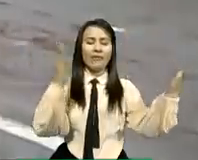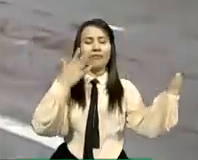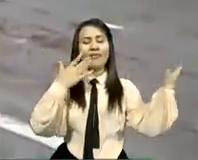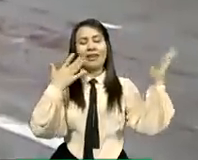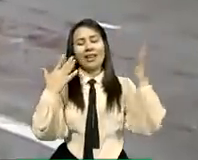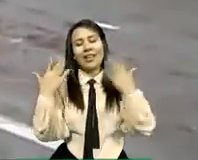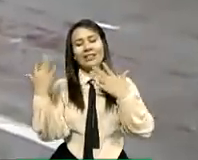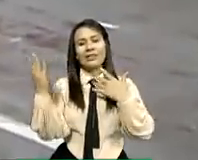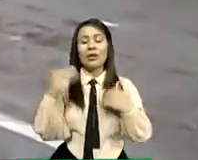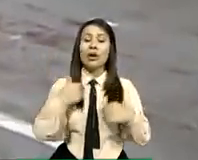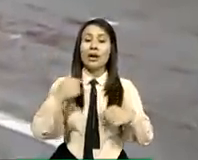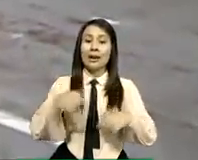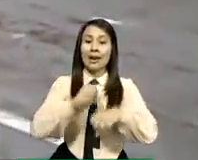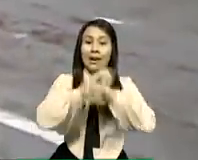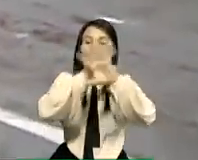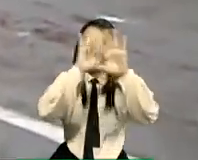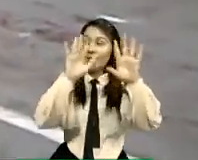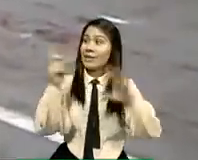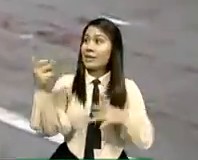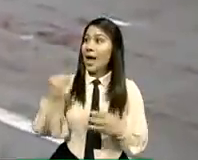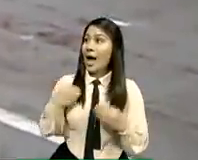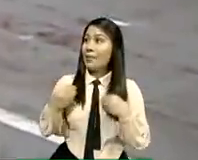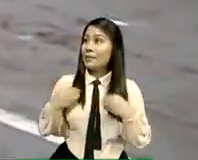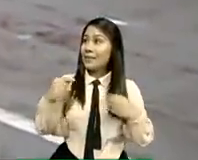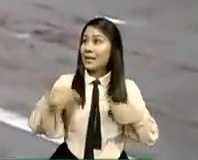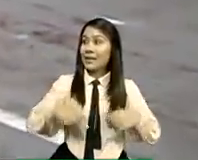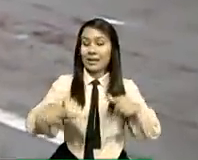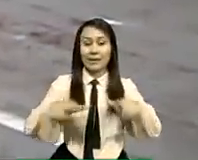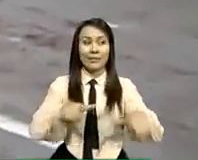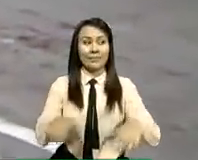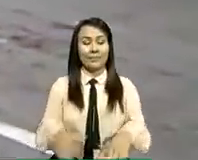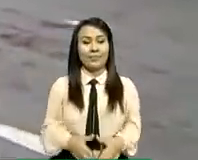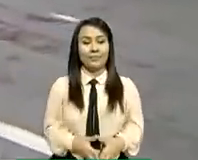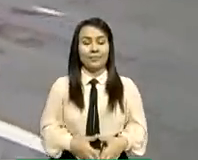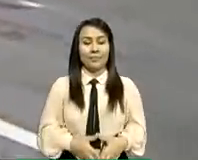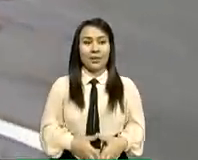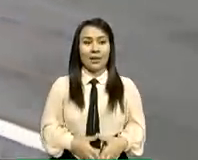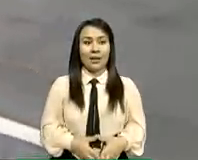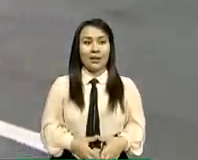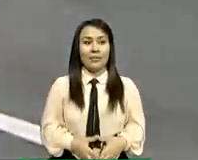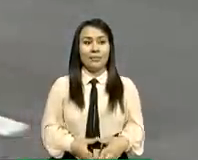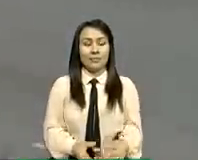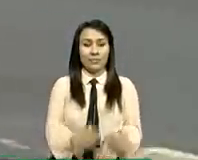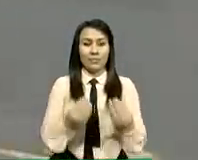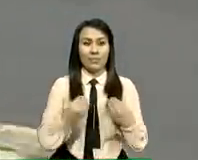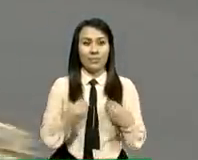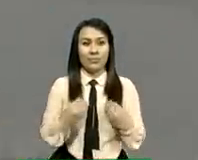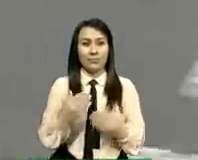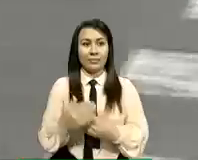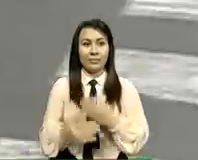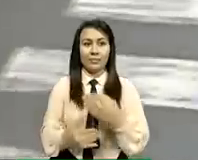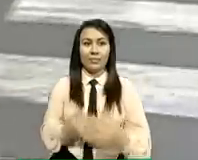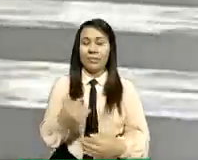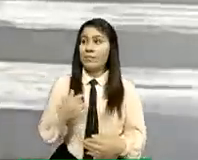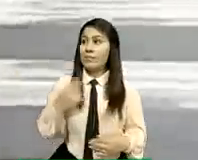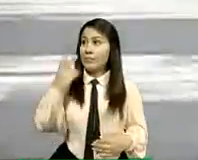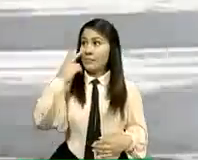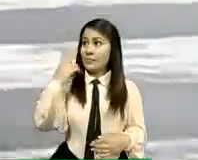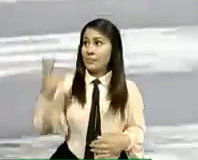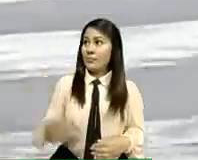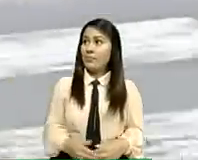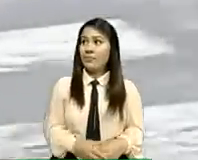Por ello, nosotros hoy nos encontramos desde el centro de la ciudad de Guayaquil, específicamente en las calles Vélez y